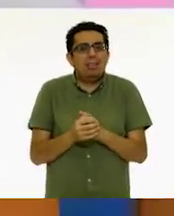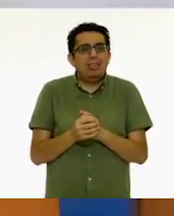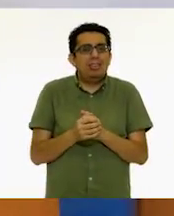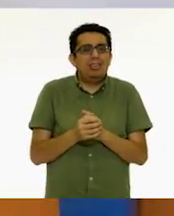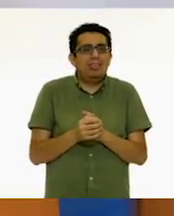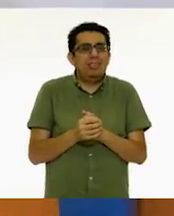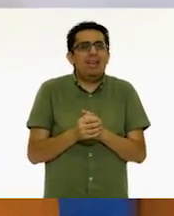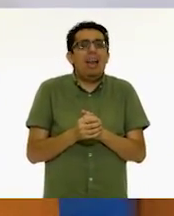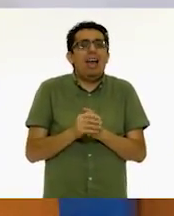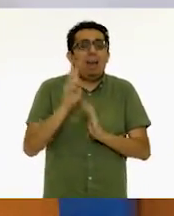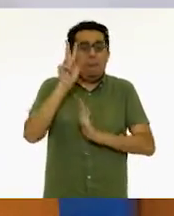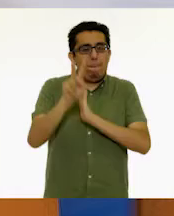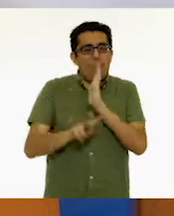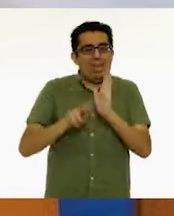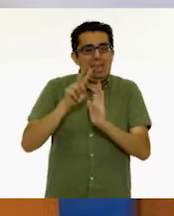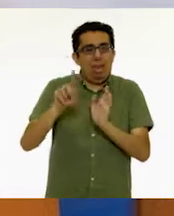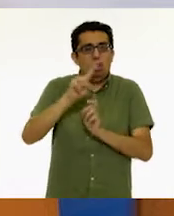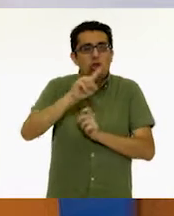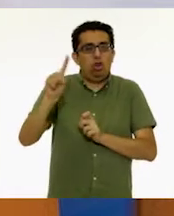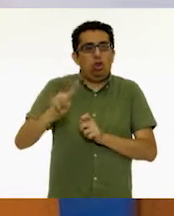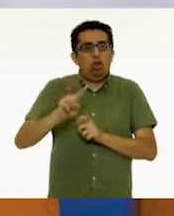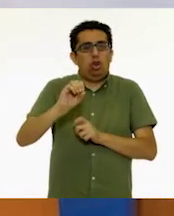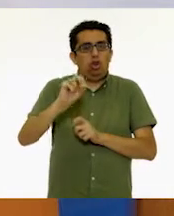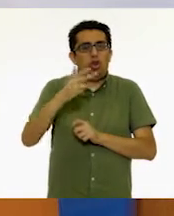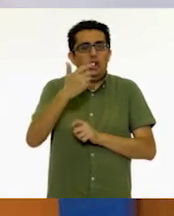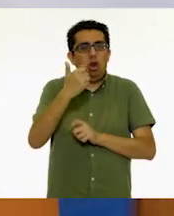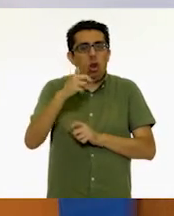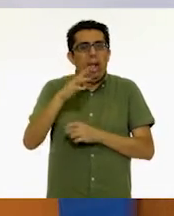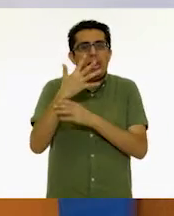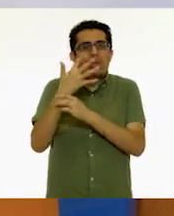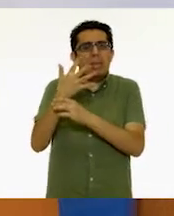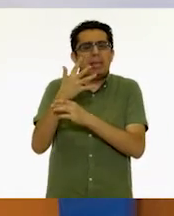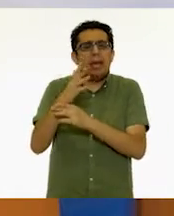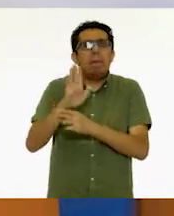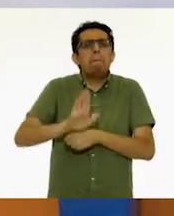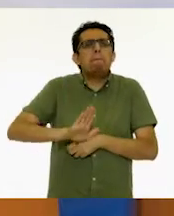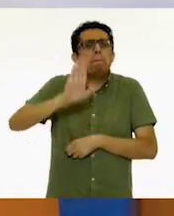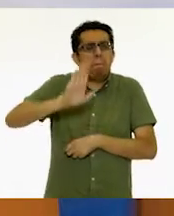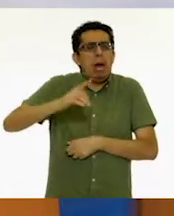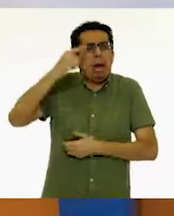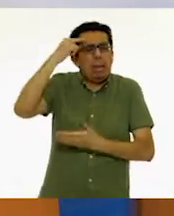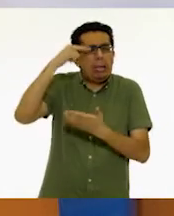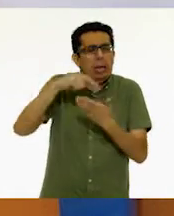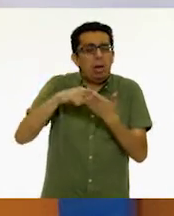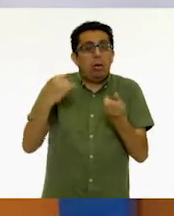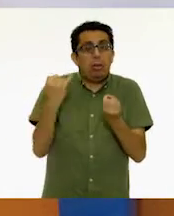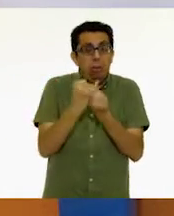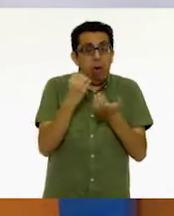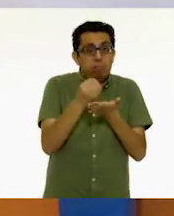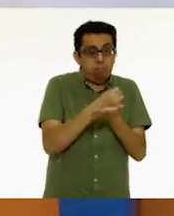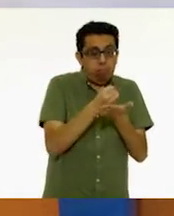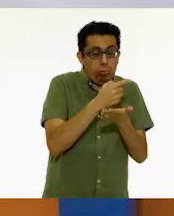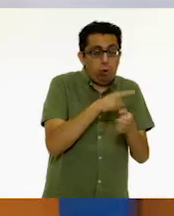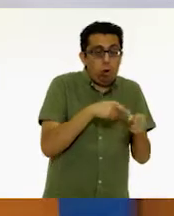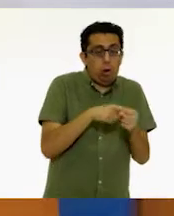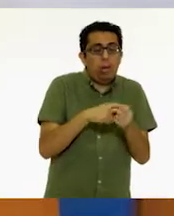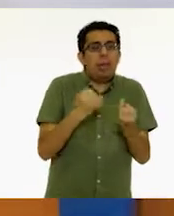En el video, Sohar nos dice que parece que tiene la misma cantidad de crayones que de colores,